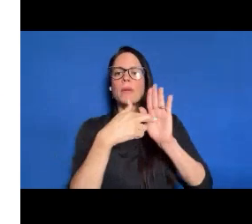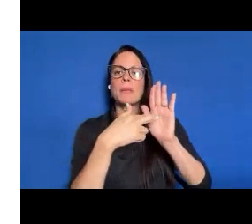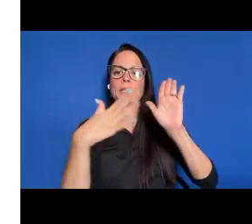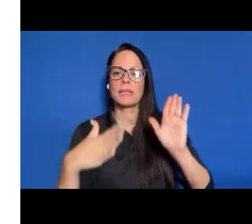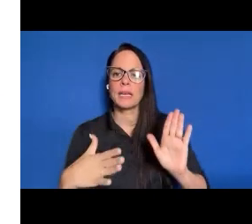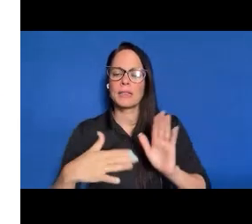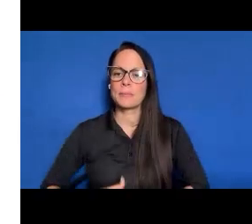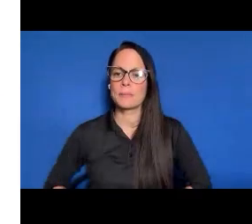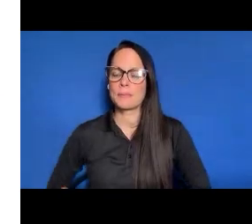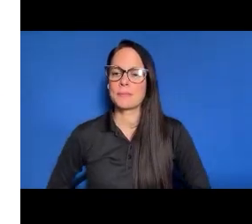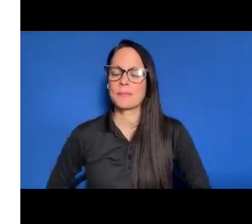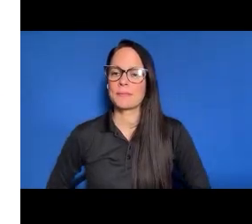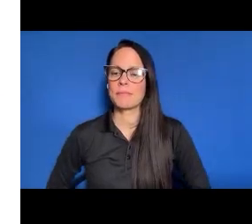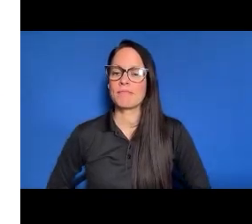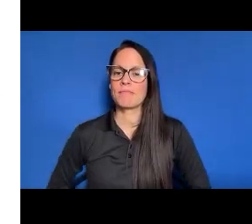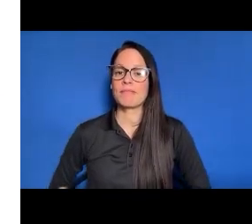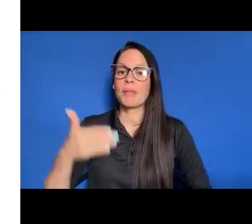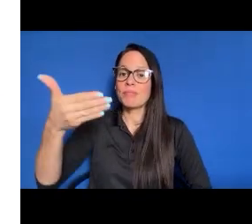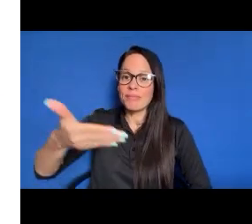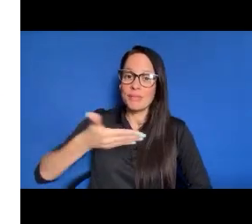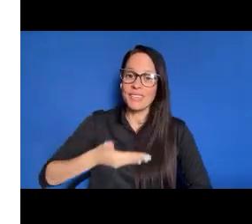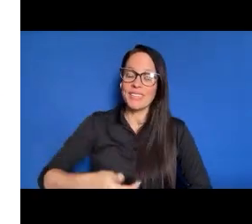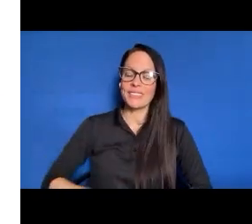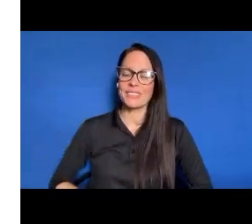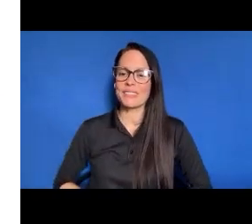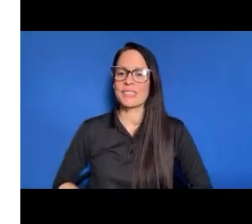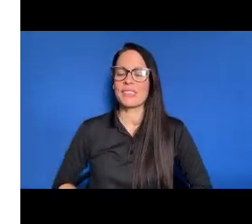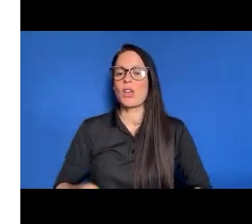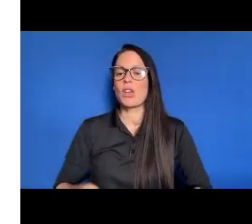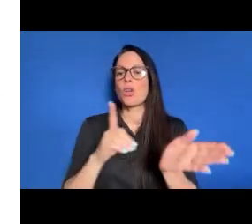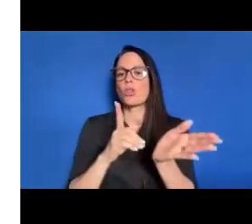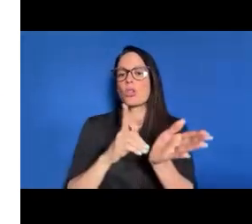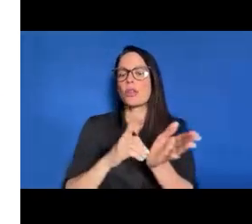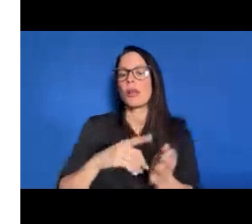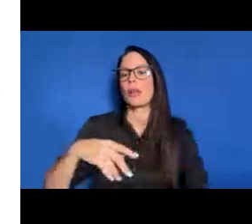Perfecto. Bienvenida. Doctora Elso Pedro.